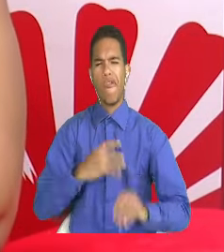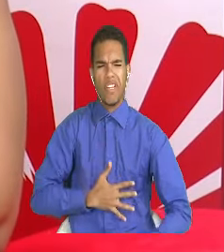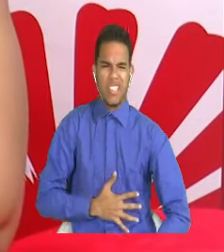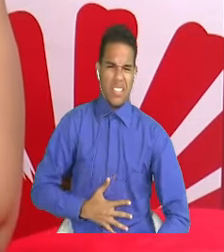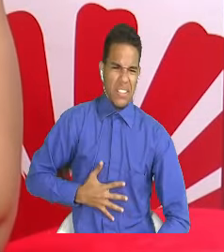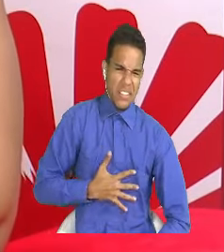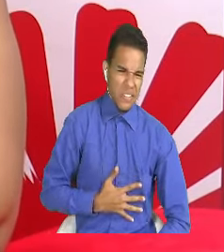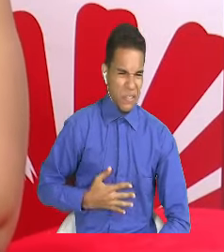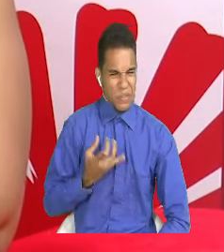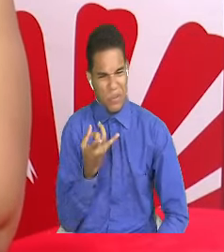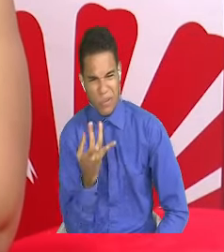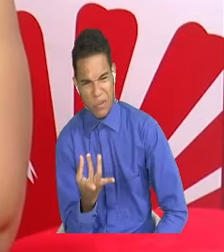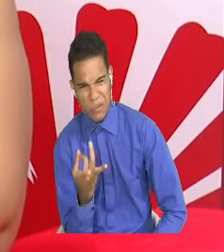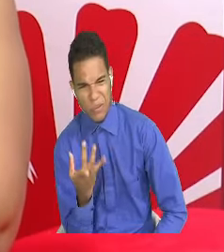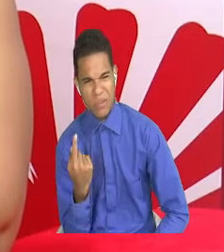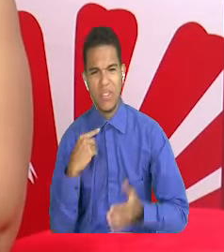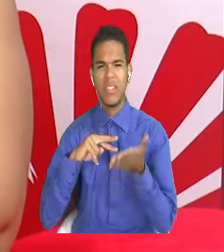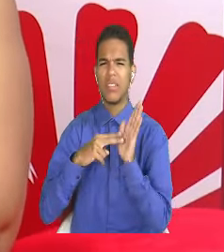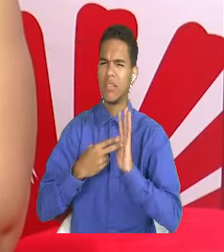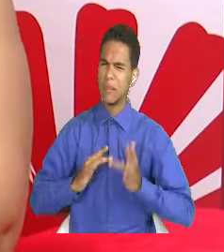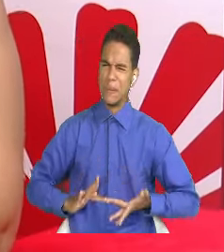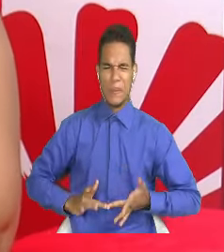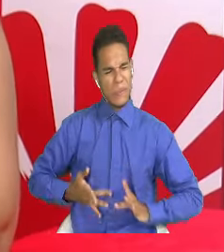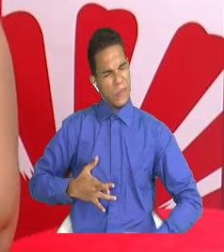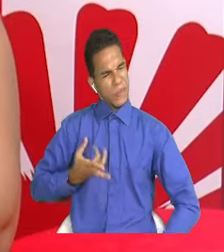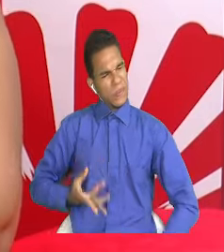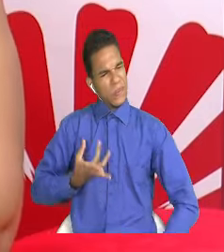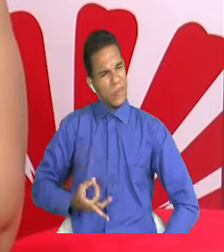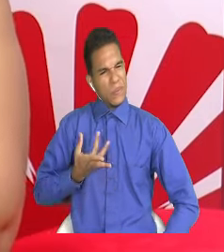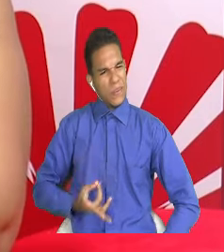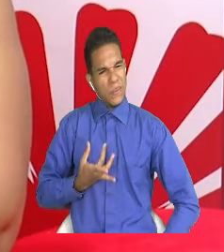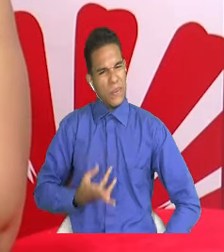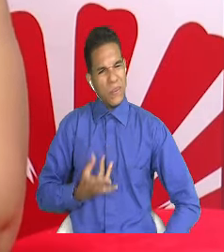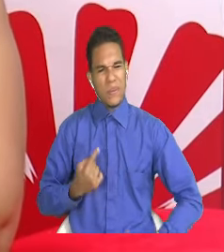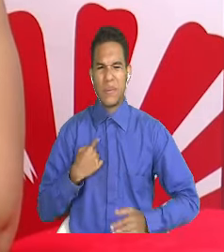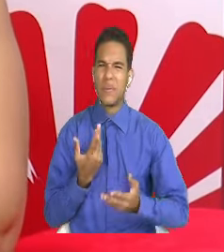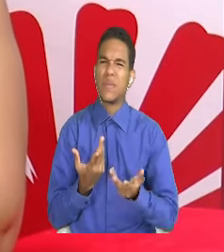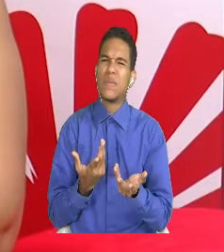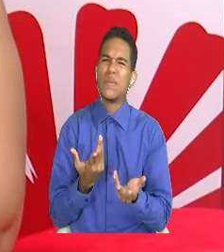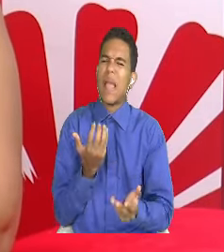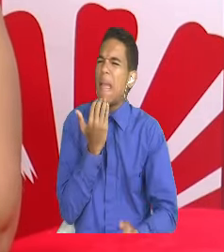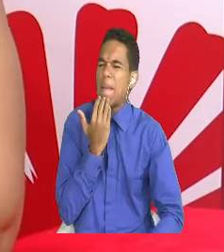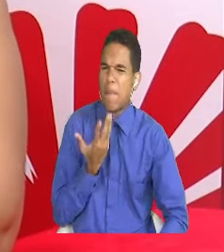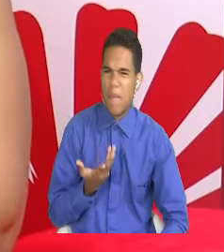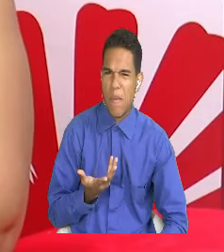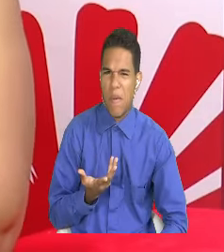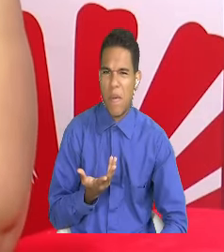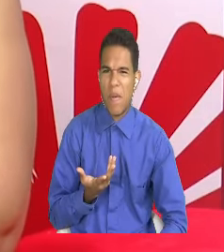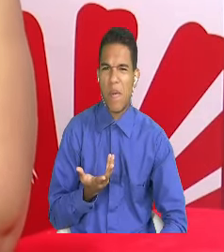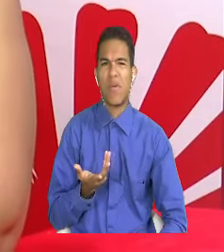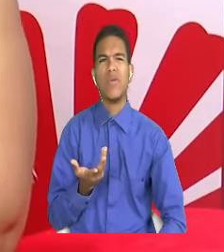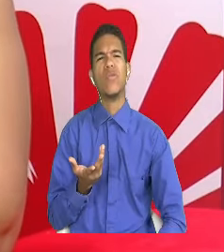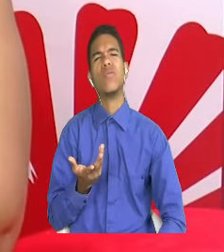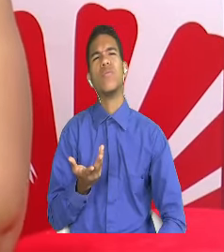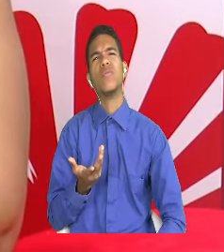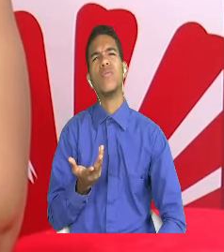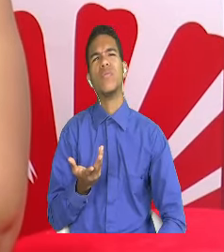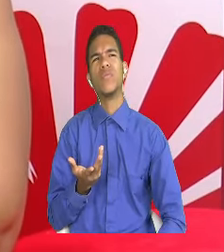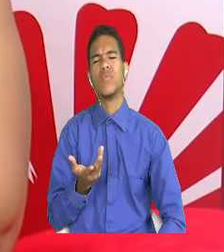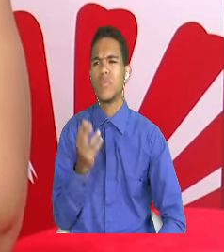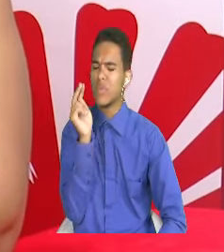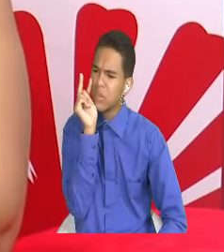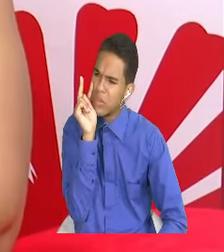porque tiene algún dolor y no tiene de pronto que ver cómo llega otra persona